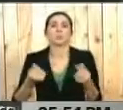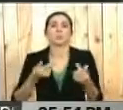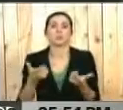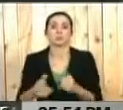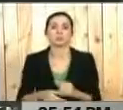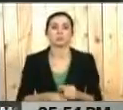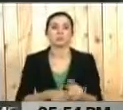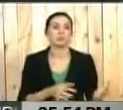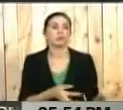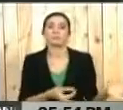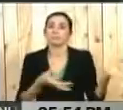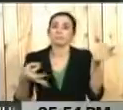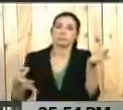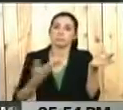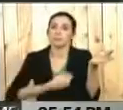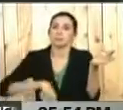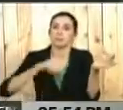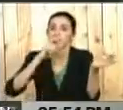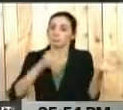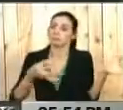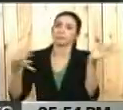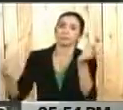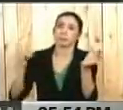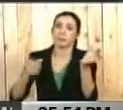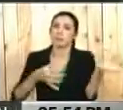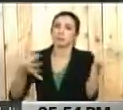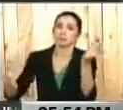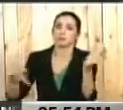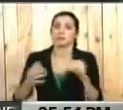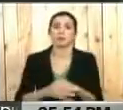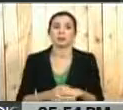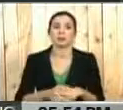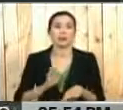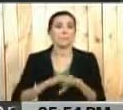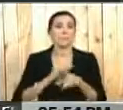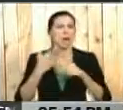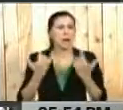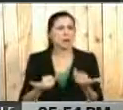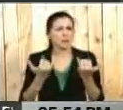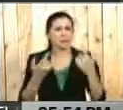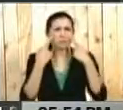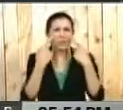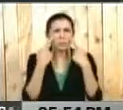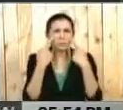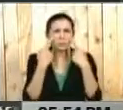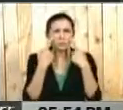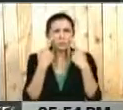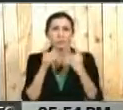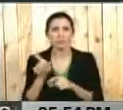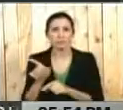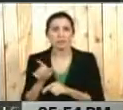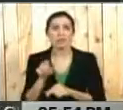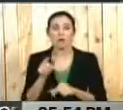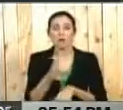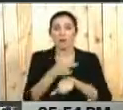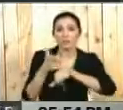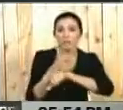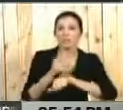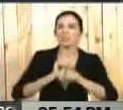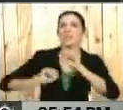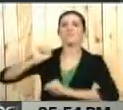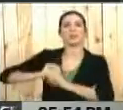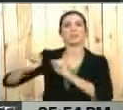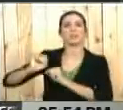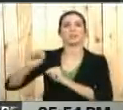lo que estamos viendo es una evasión de un poder legalmente constituido, que es la Asamblea Nacional, el Poder